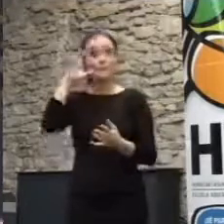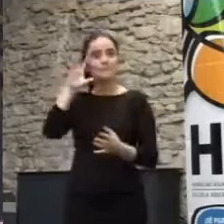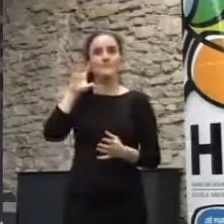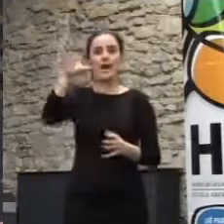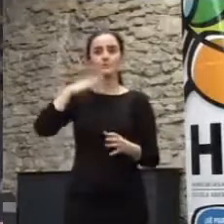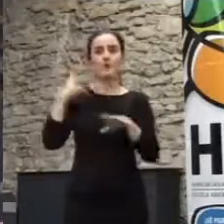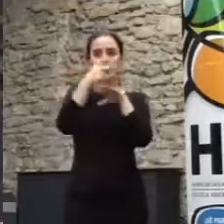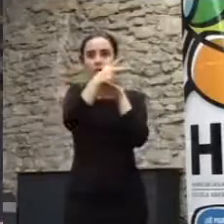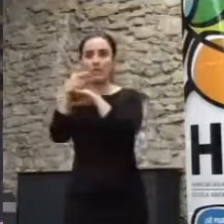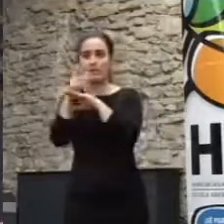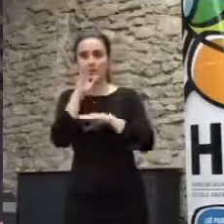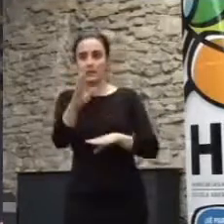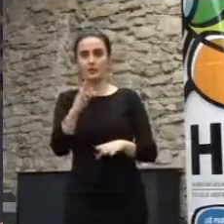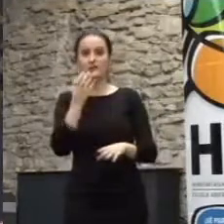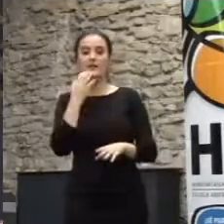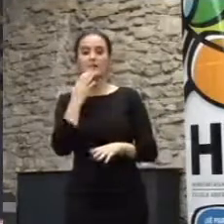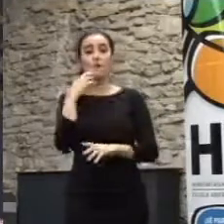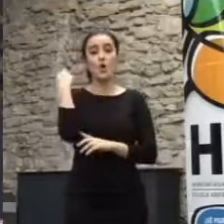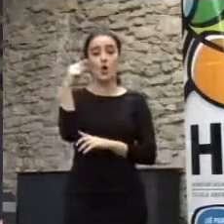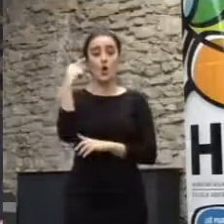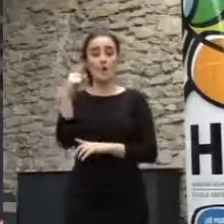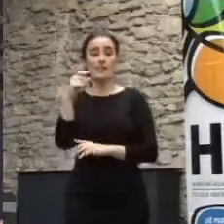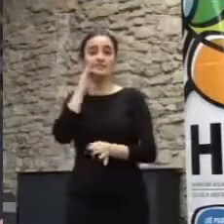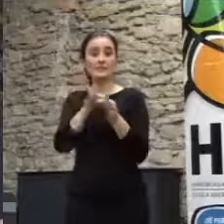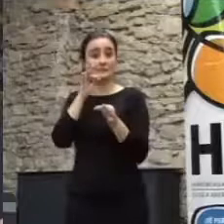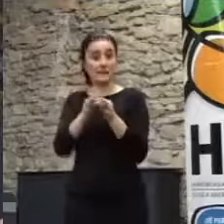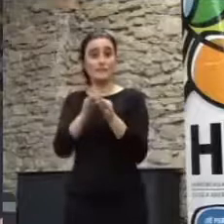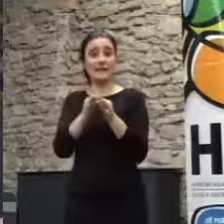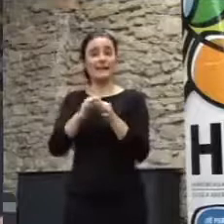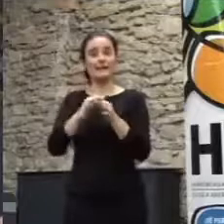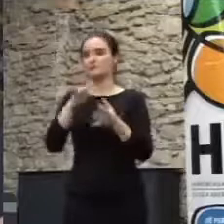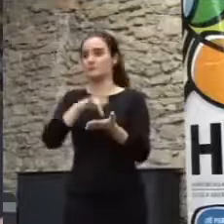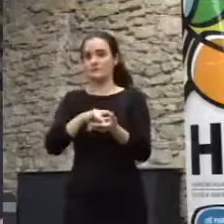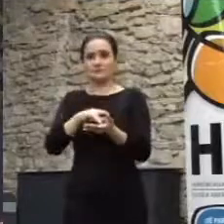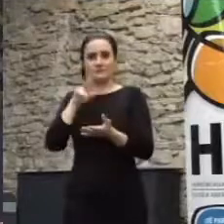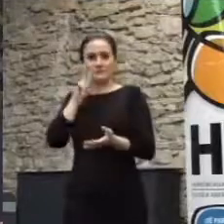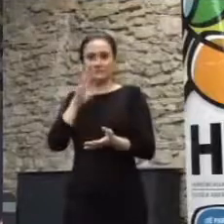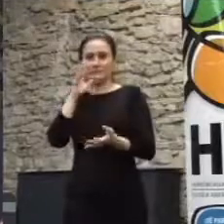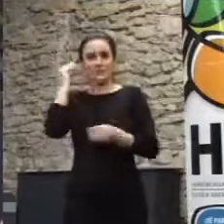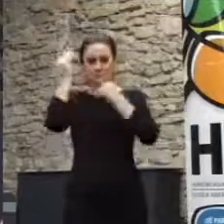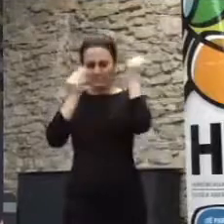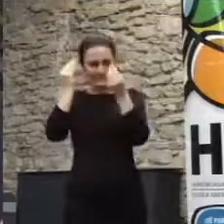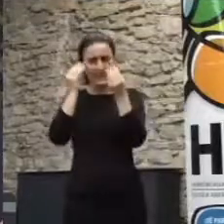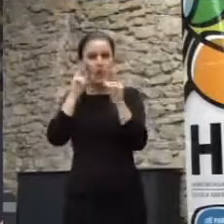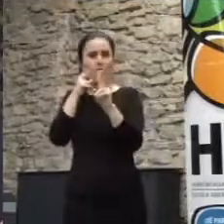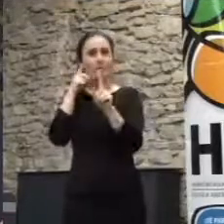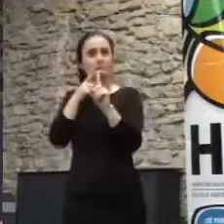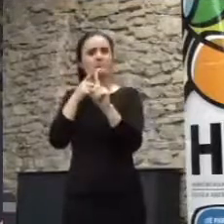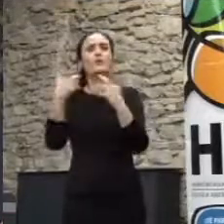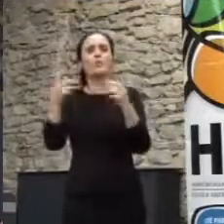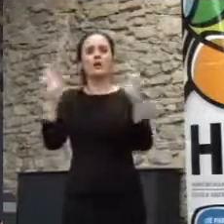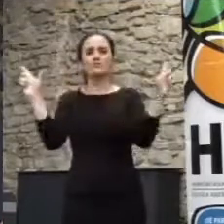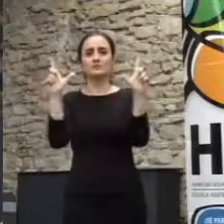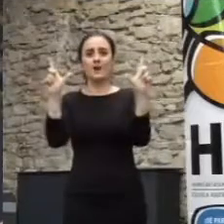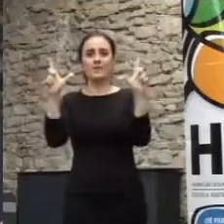¿no? Bueno, en el 11S se vio claramente, fue un ataque pensado de forma mediática, ¿no? Entonces, sí, ¿hasta